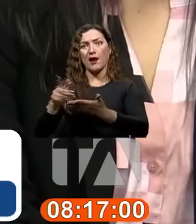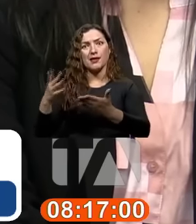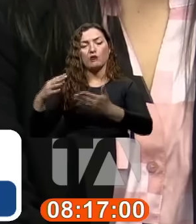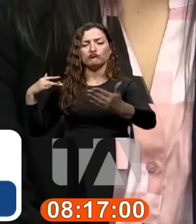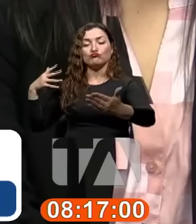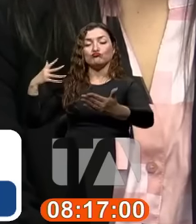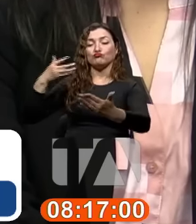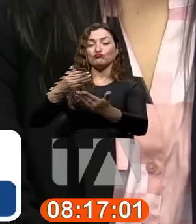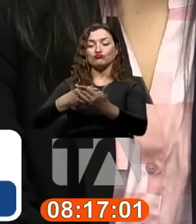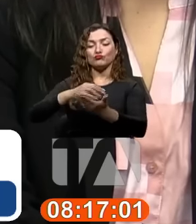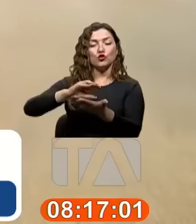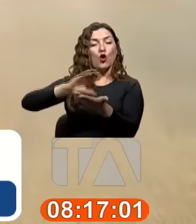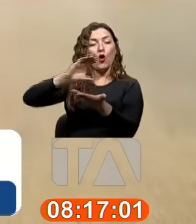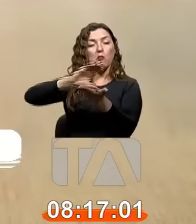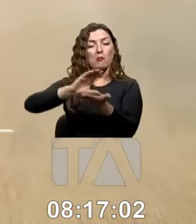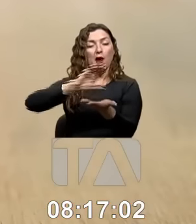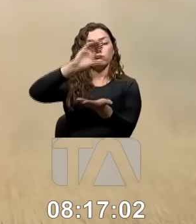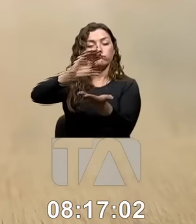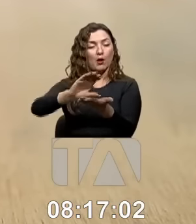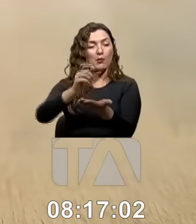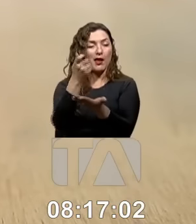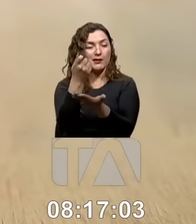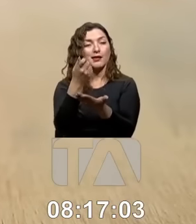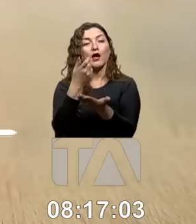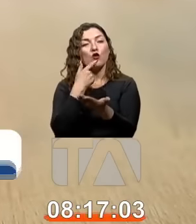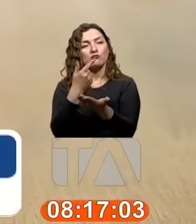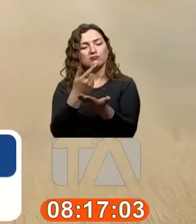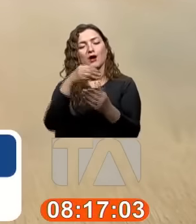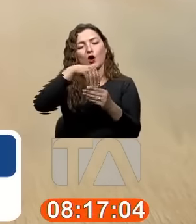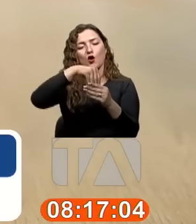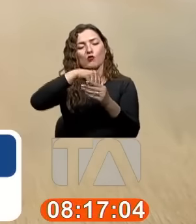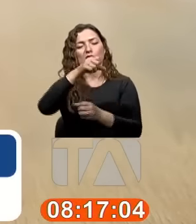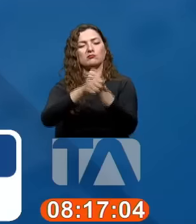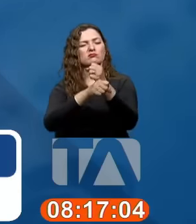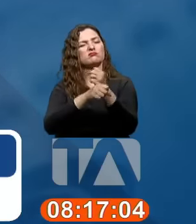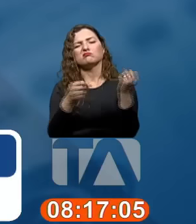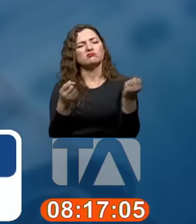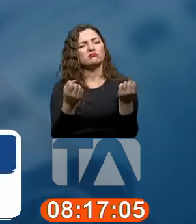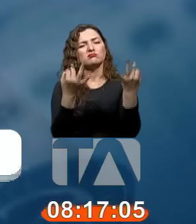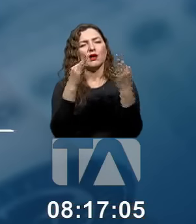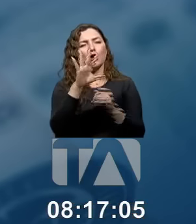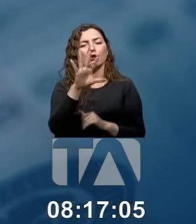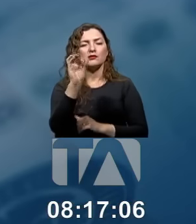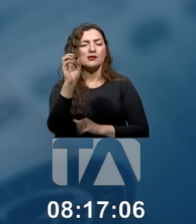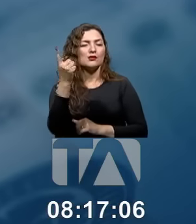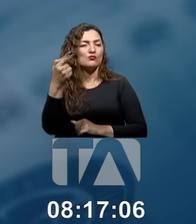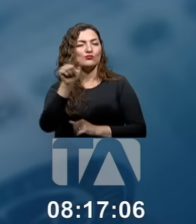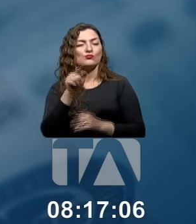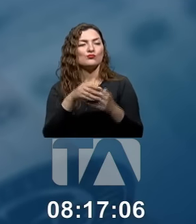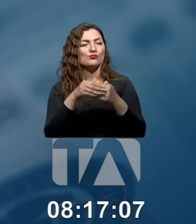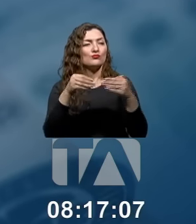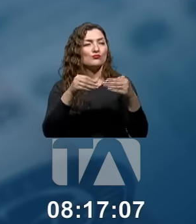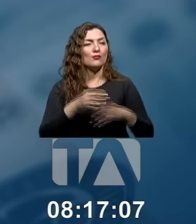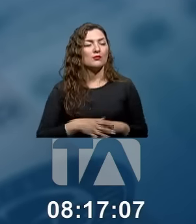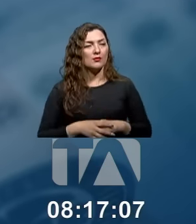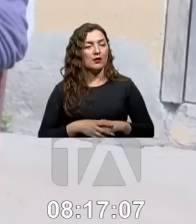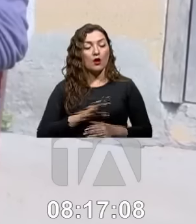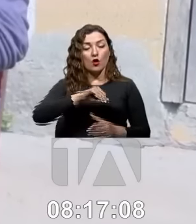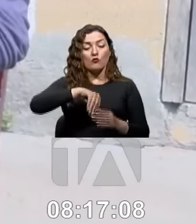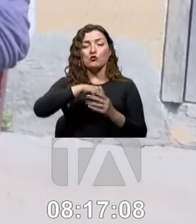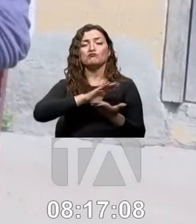usuarios sin ninguna difusión. El gobierno estima que el ahorro anual por esta medida sea de $500 millones, recursos que